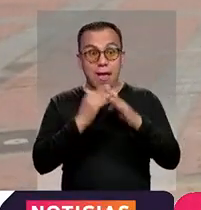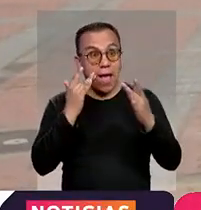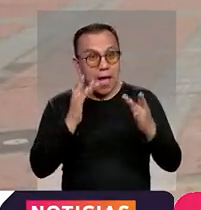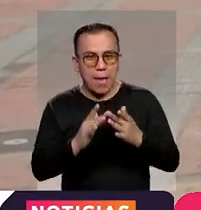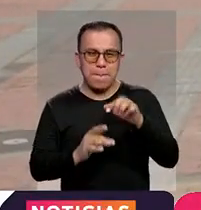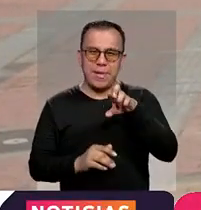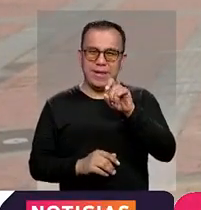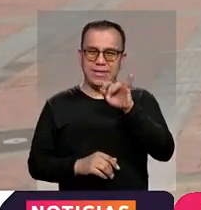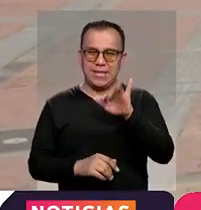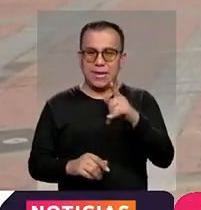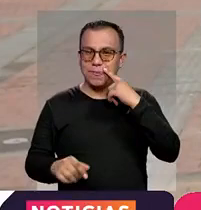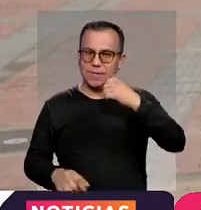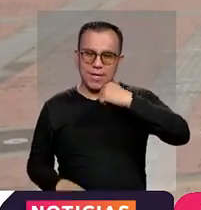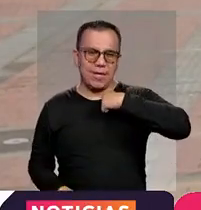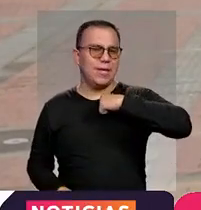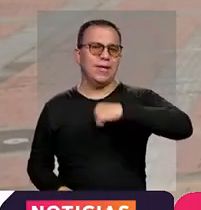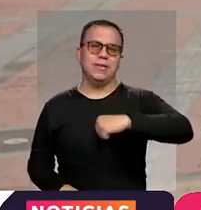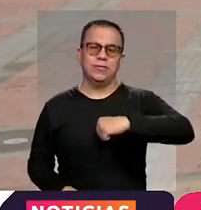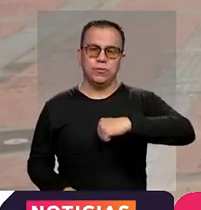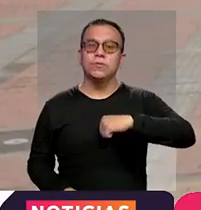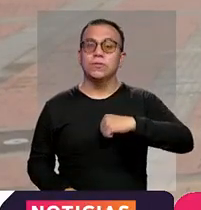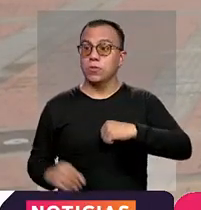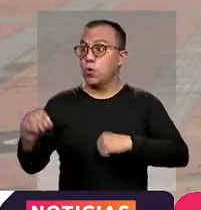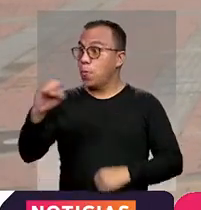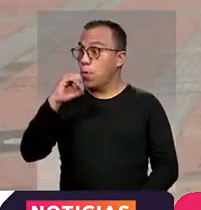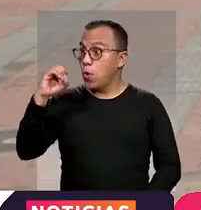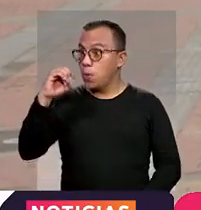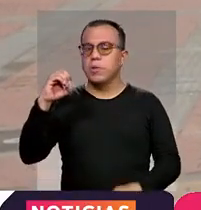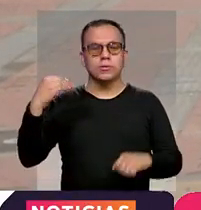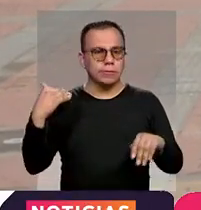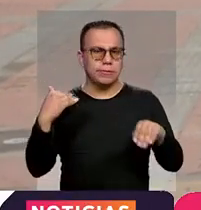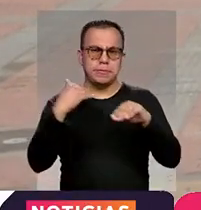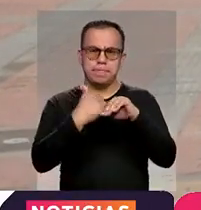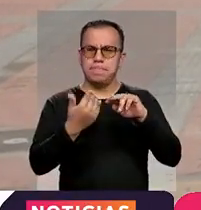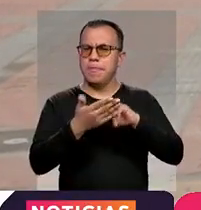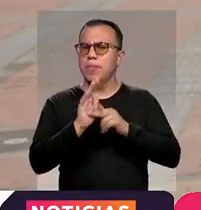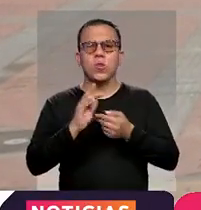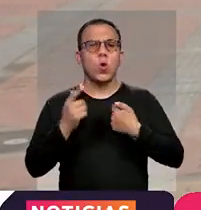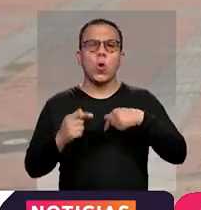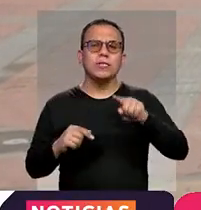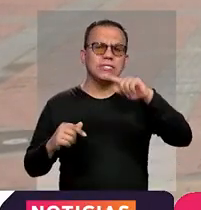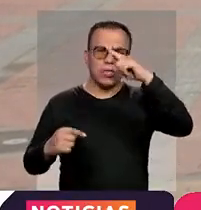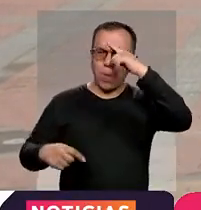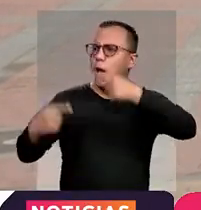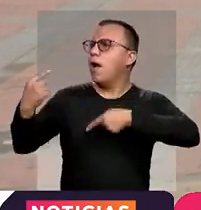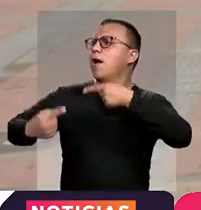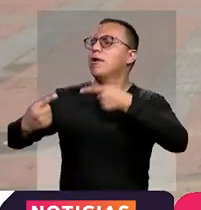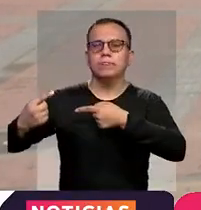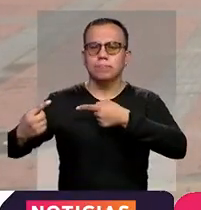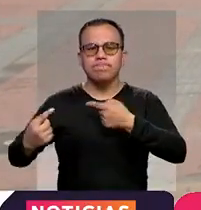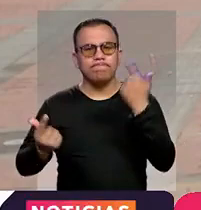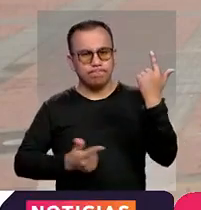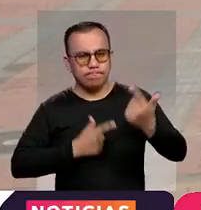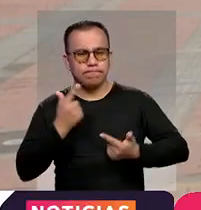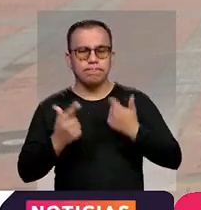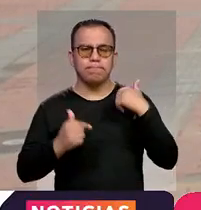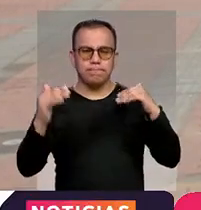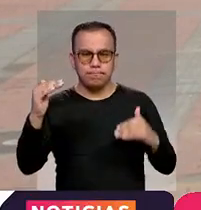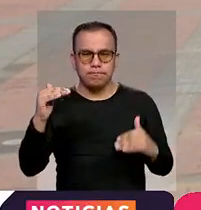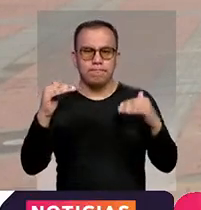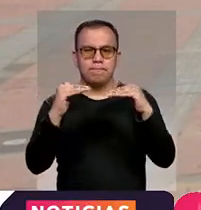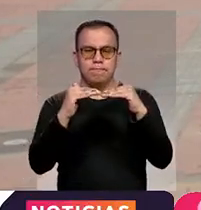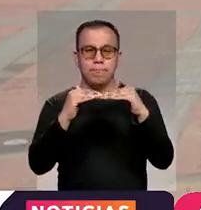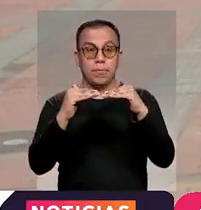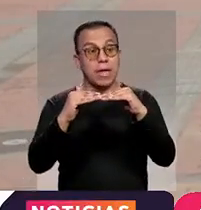paritario a los derechos que tienen los hombres, por supuesto. Esto no es una competencia entre hombres y mujeres, sino es una lucha por la igualdad y la